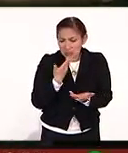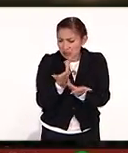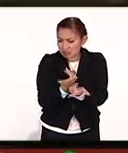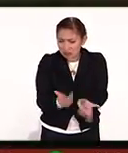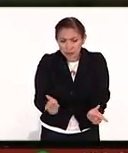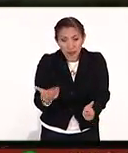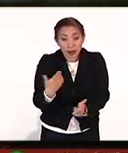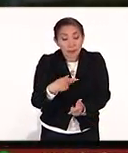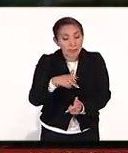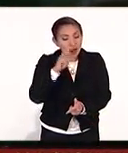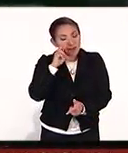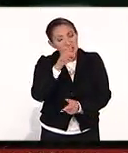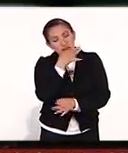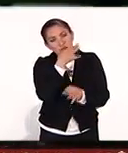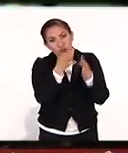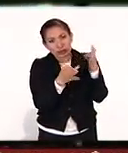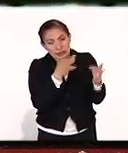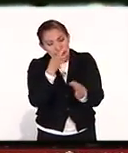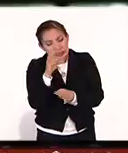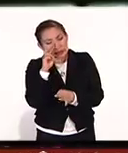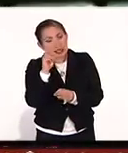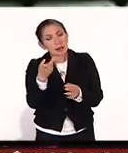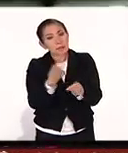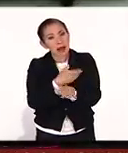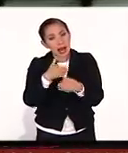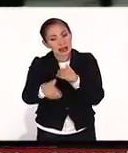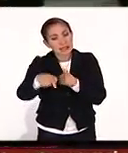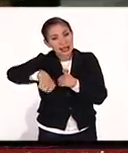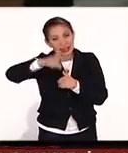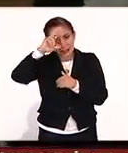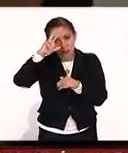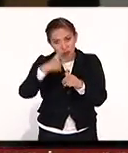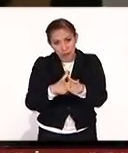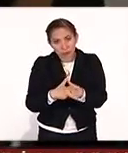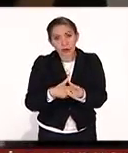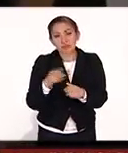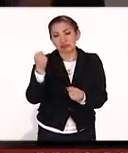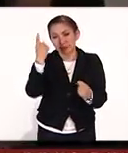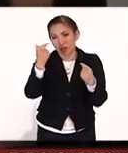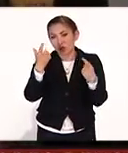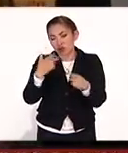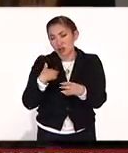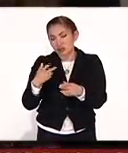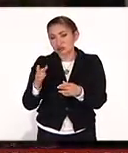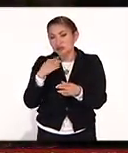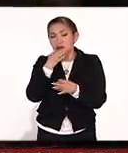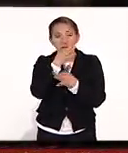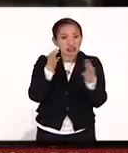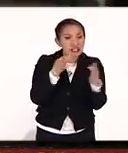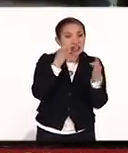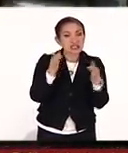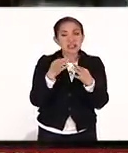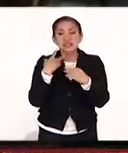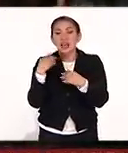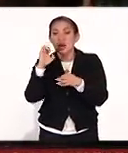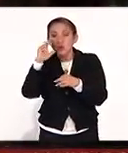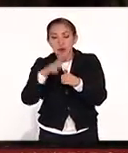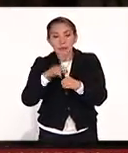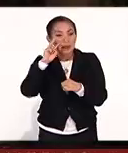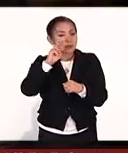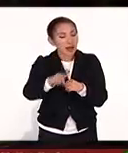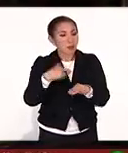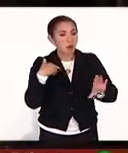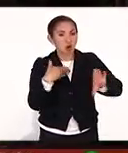embargo, leyendo las noticias y estando atento a lo que sucede acá en Europa, varios medios franceses daban cuenta de la vandalización que